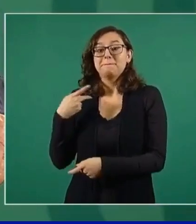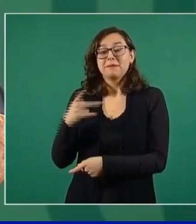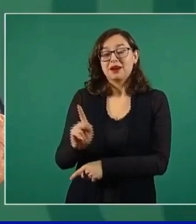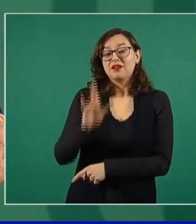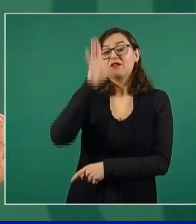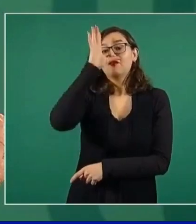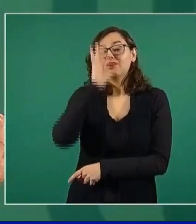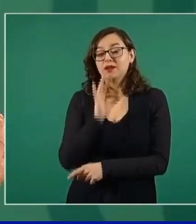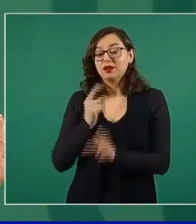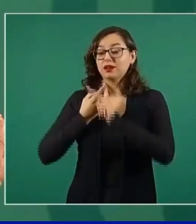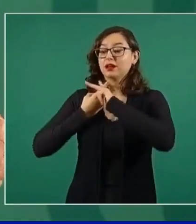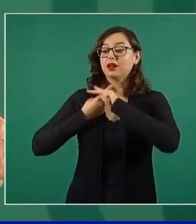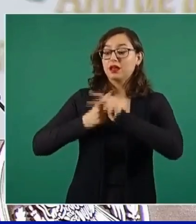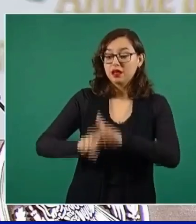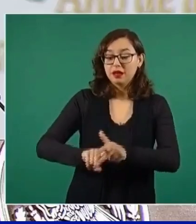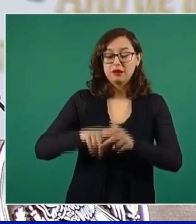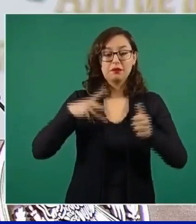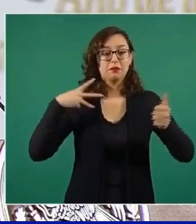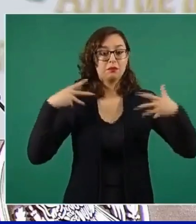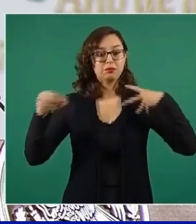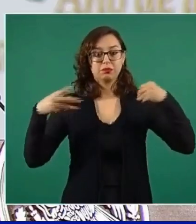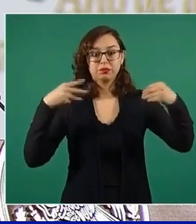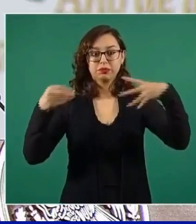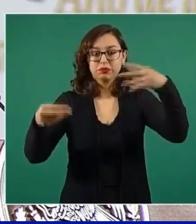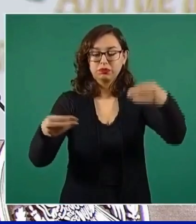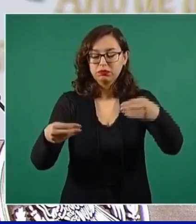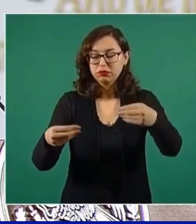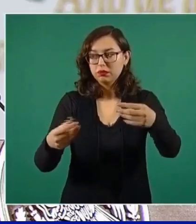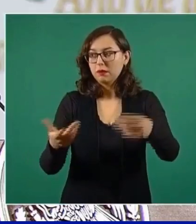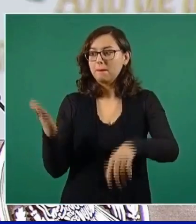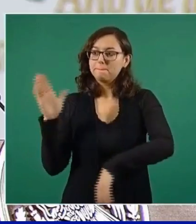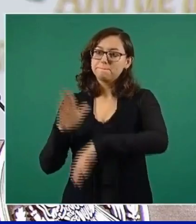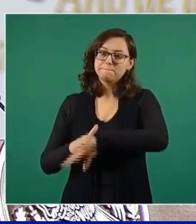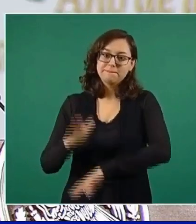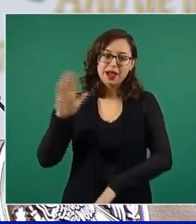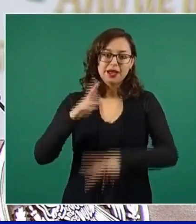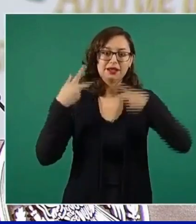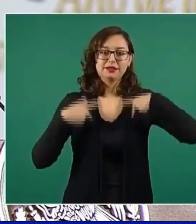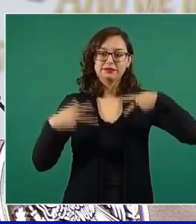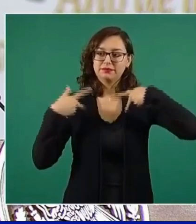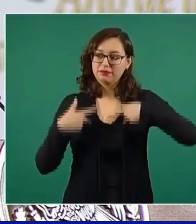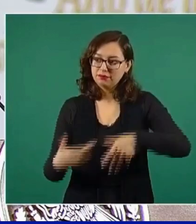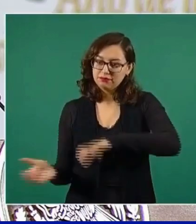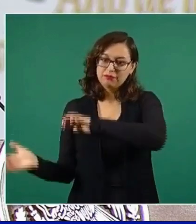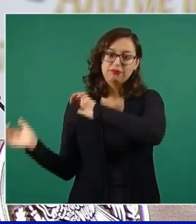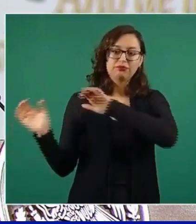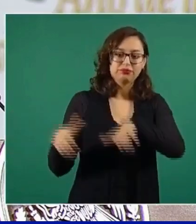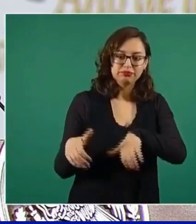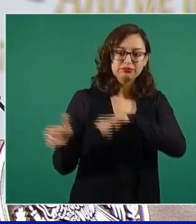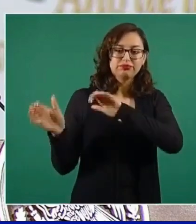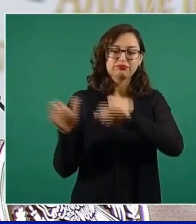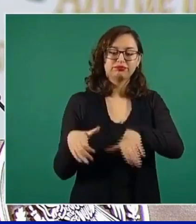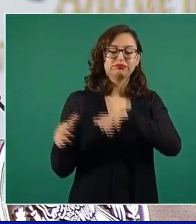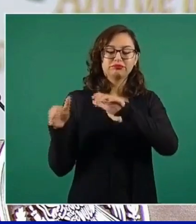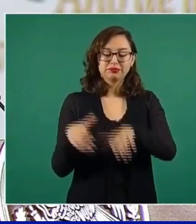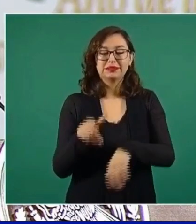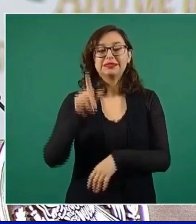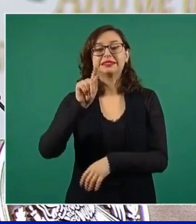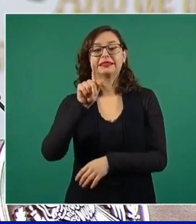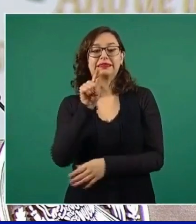que contratar 70,000 trabajadores de la salud,